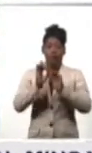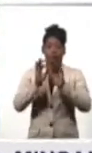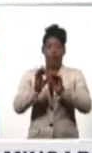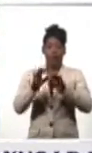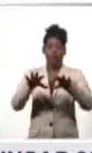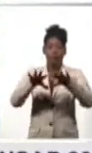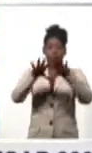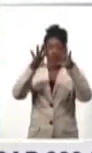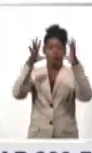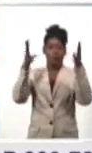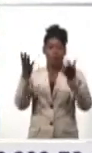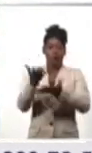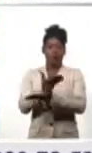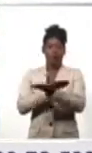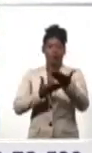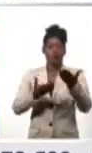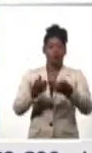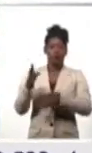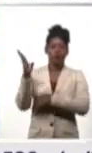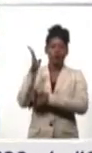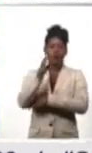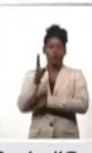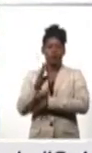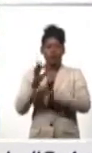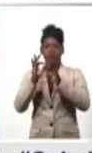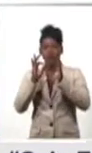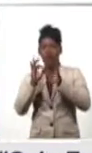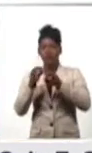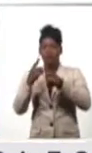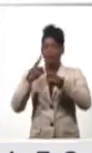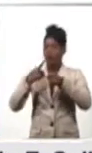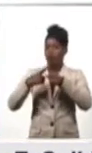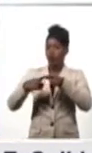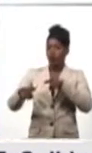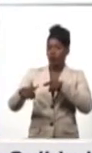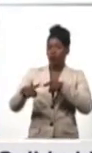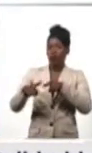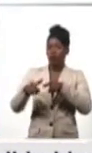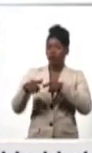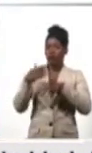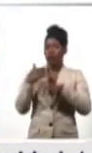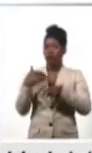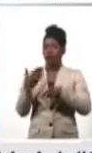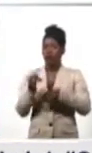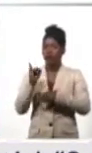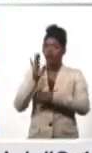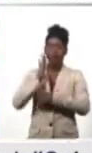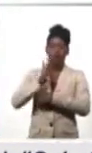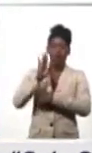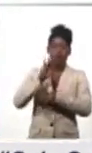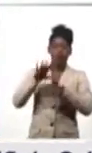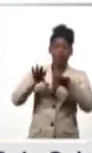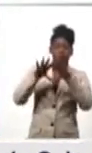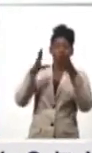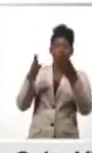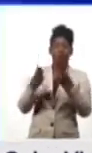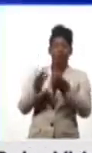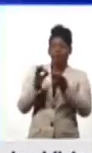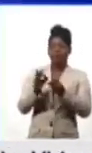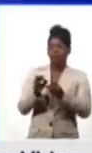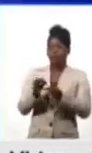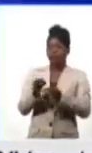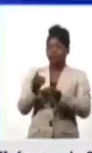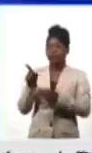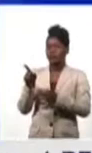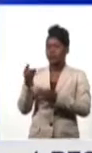la diversidad biológica. También vamos a estar hablando sobre las fuentes de contaminación. Incluso, Gloria, usted comentaba de cuáles son